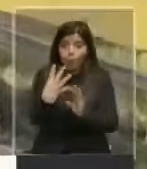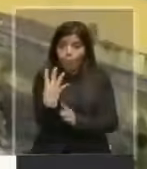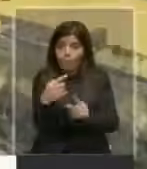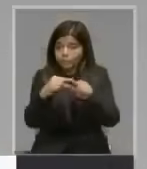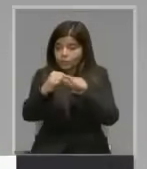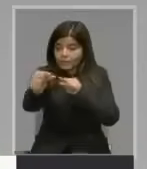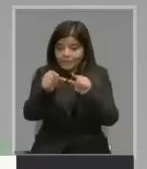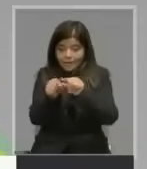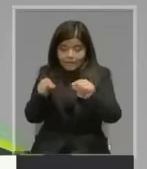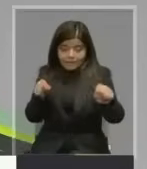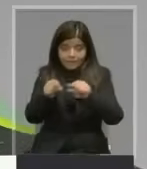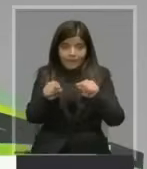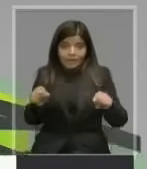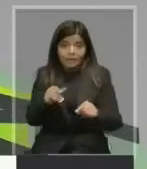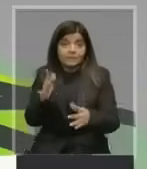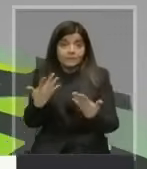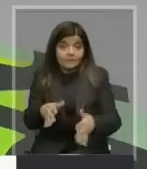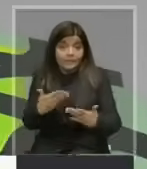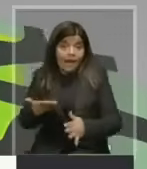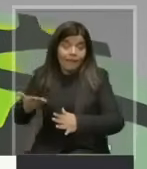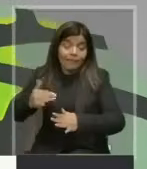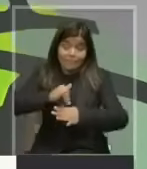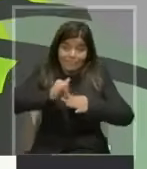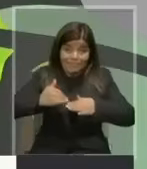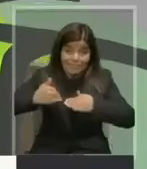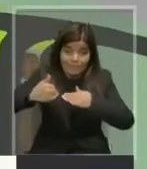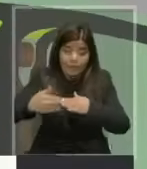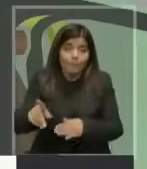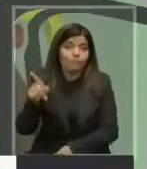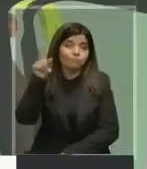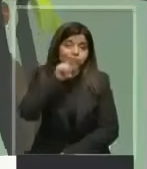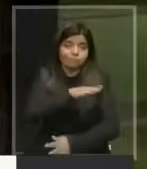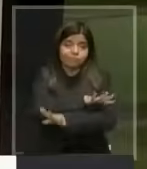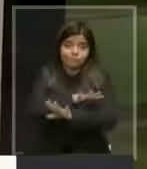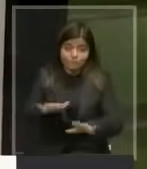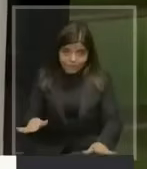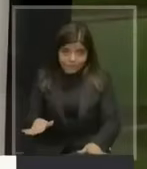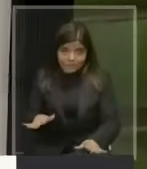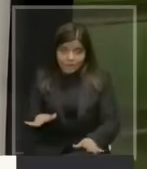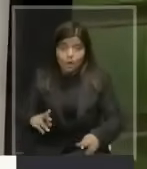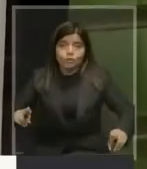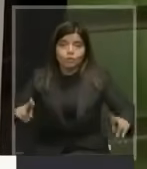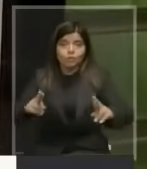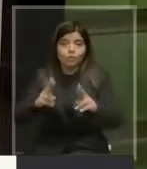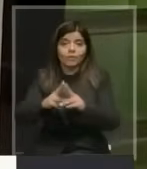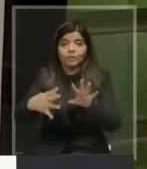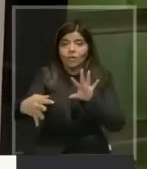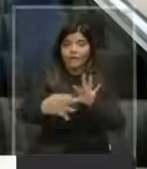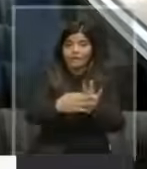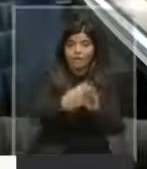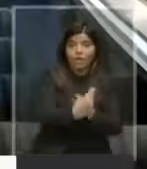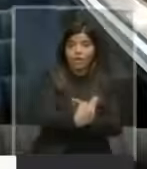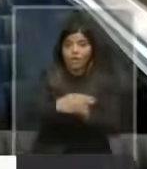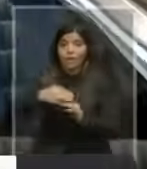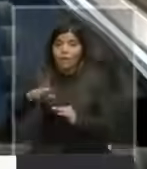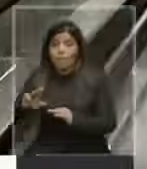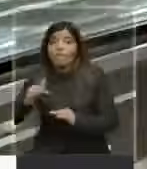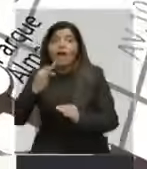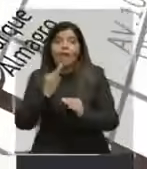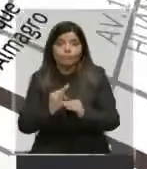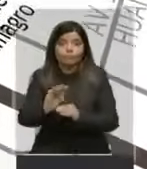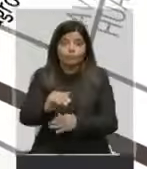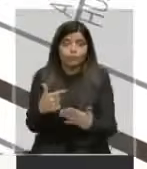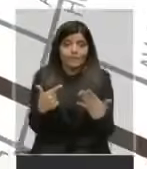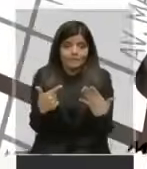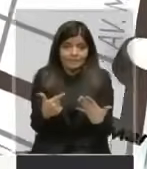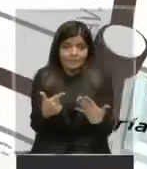se termine de construir, aquí la línea 9 conectará con la 2 y 3. Además, con la futura línea 7.